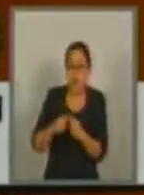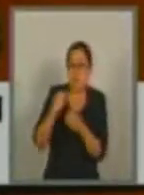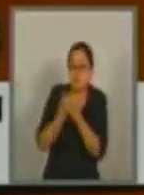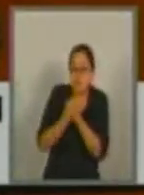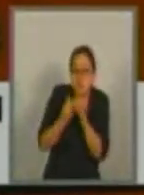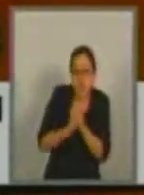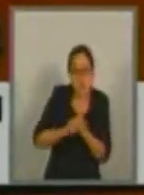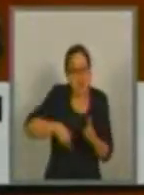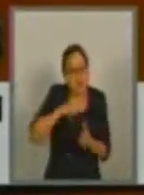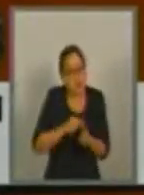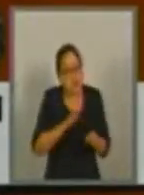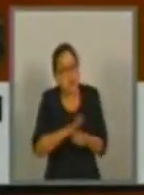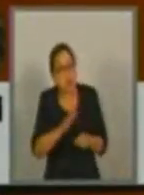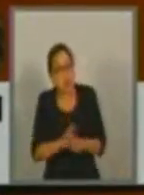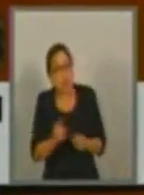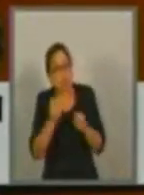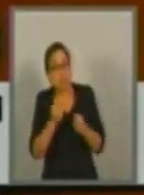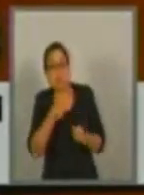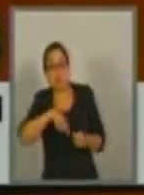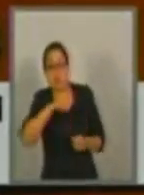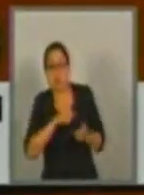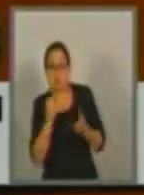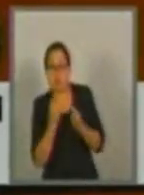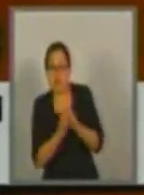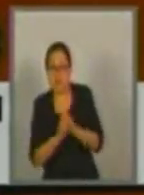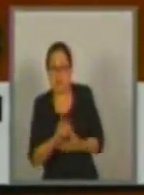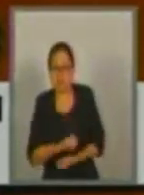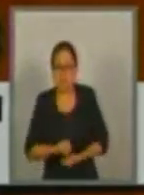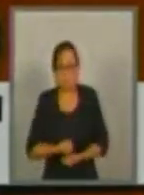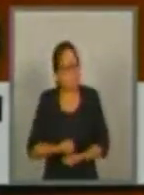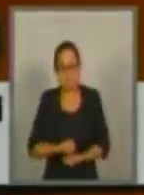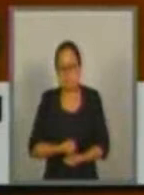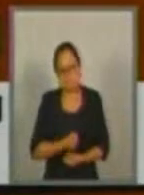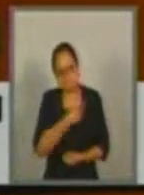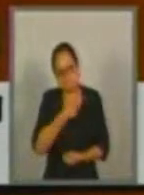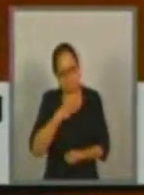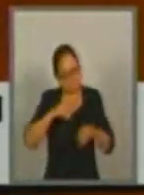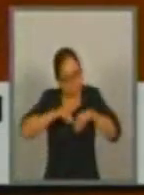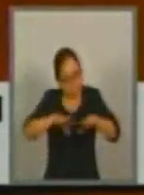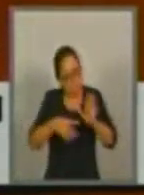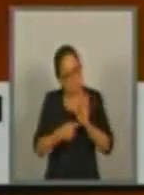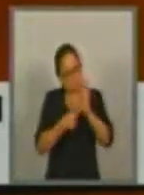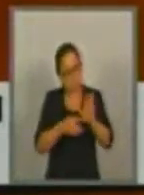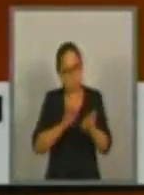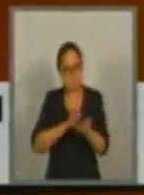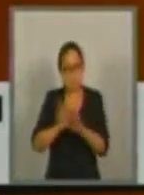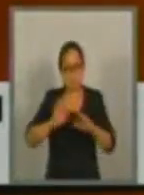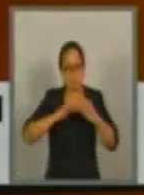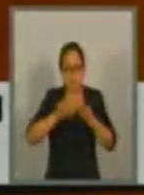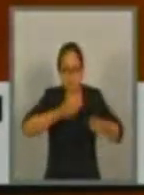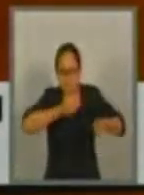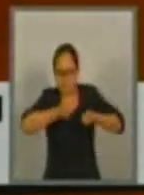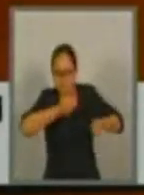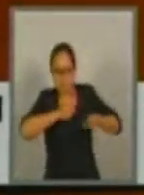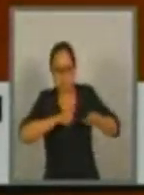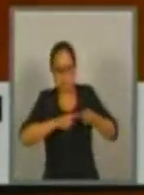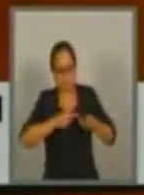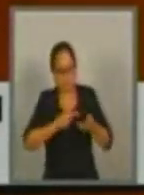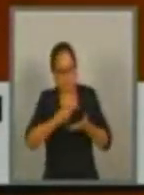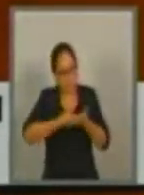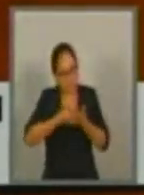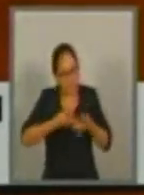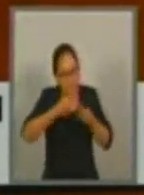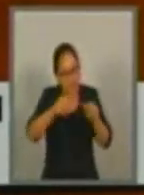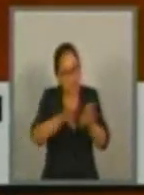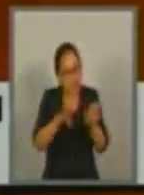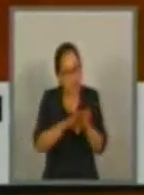y arbitrariedades, contempla nuevos medios de control, sistemas de planeación, fiscalización y la